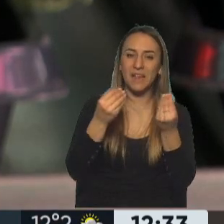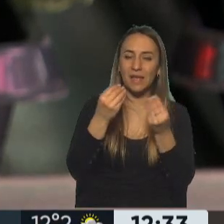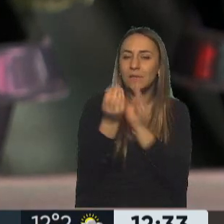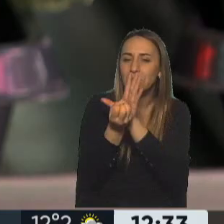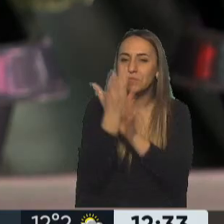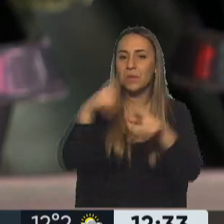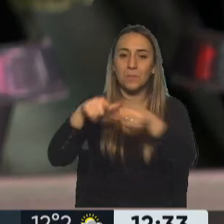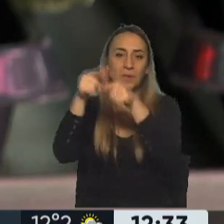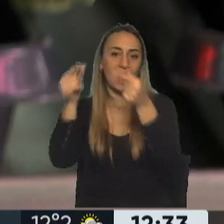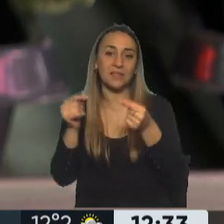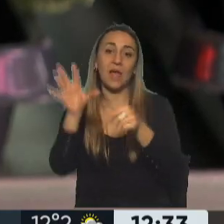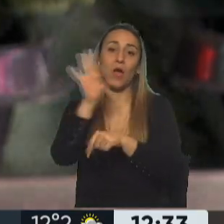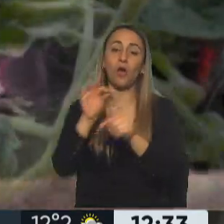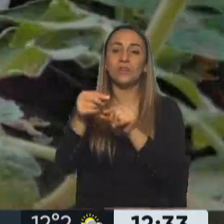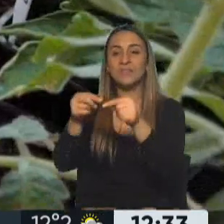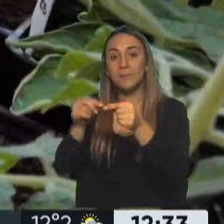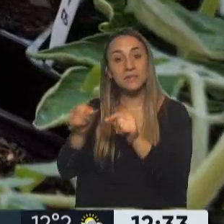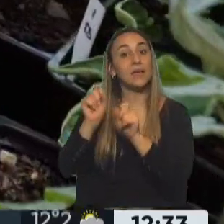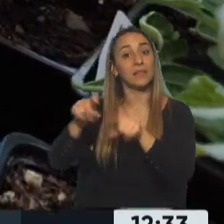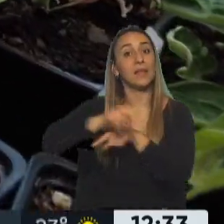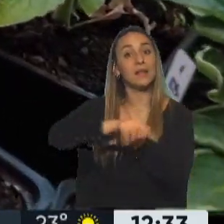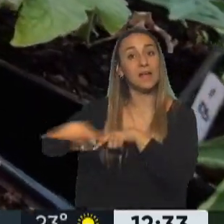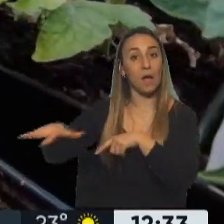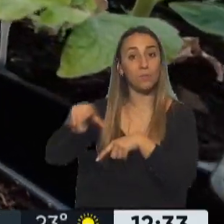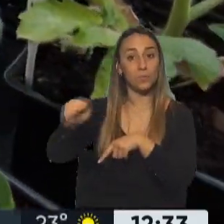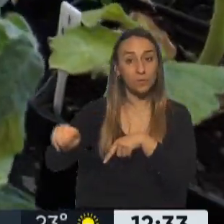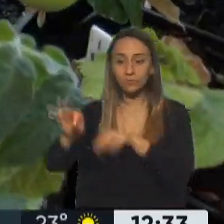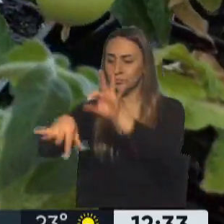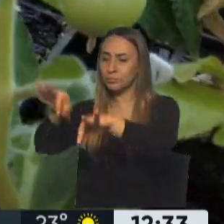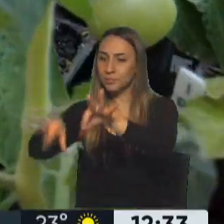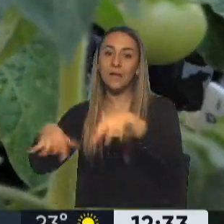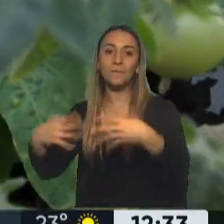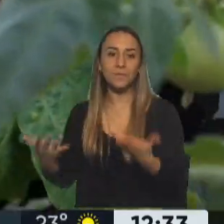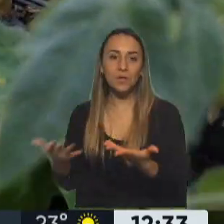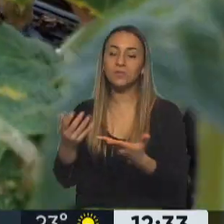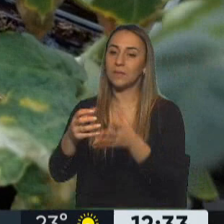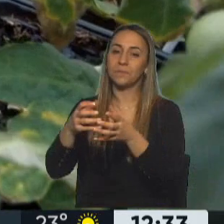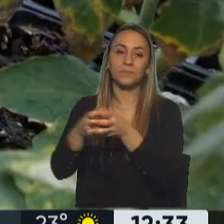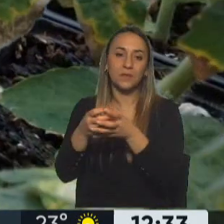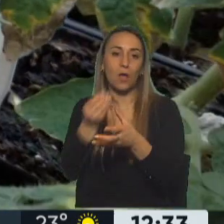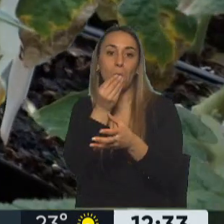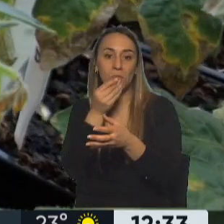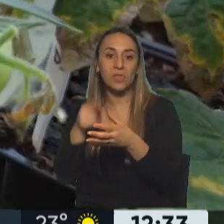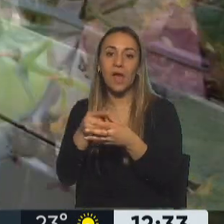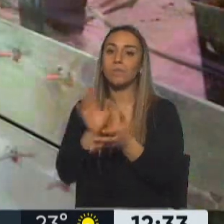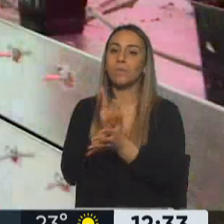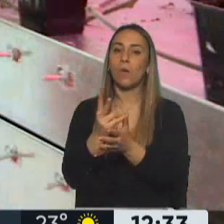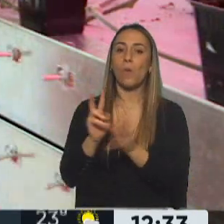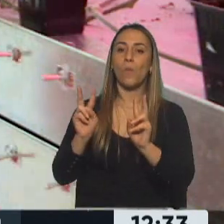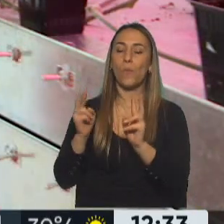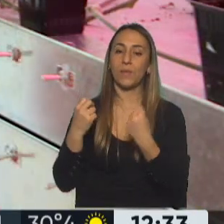los productores cosechan en sus campos y llegan a la gente con más vitaminas para mejorar así la alimentación. Es una